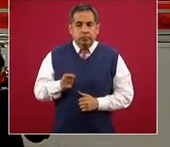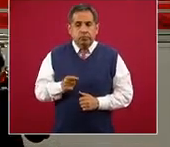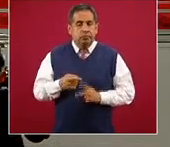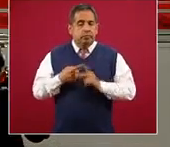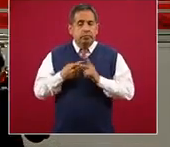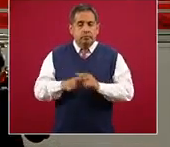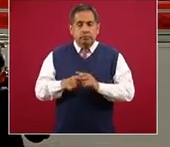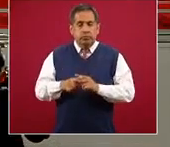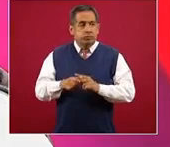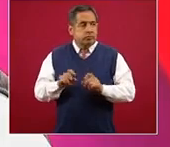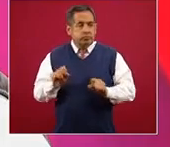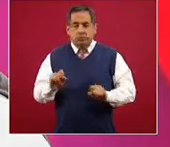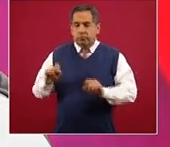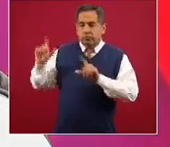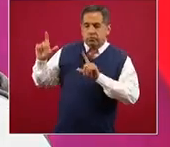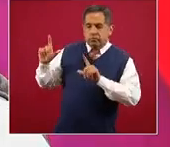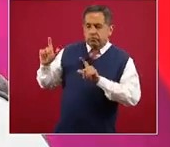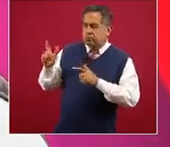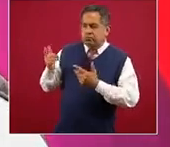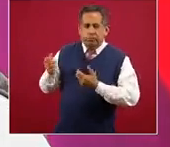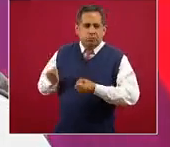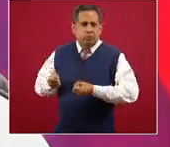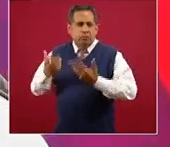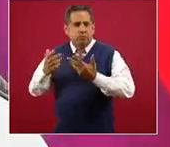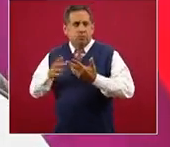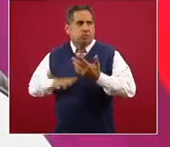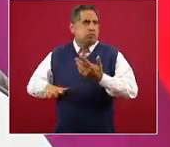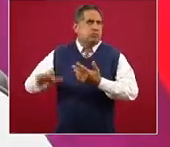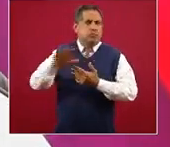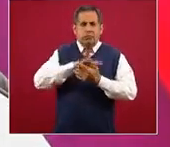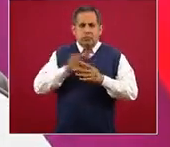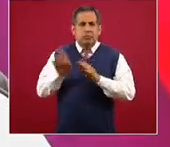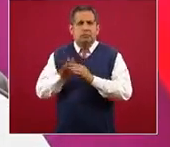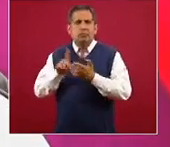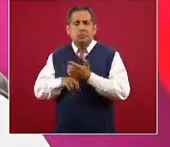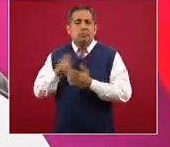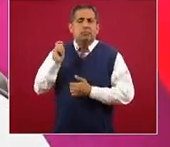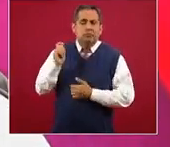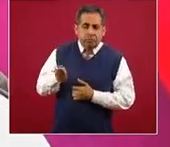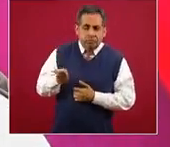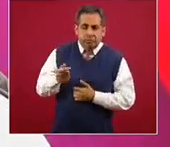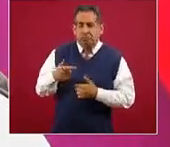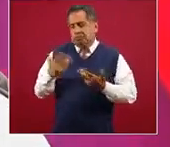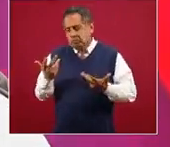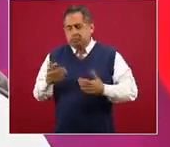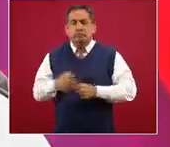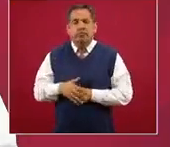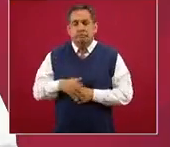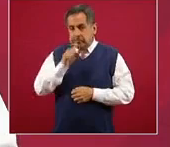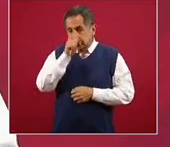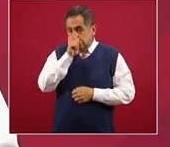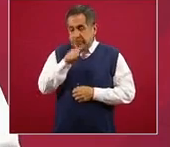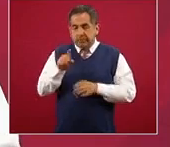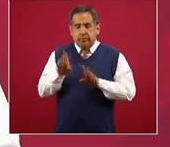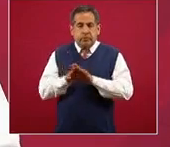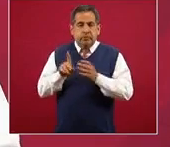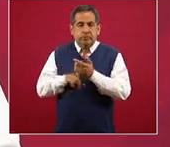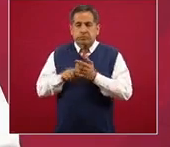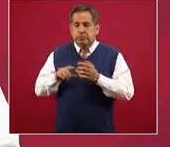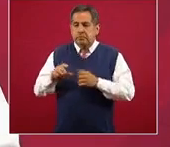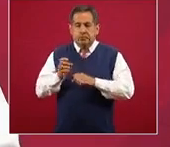la actualización del escenario nacional. Vamos también a actualizar la afectación